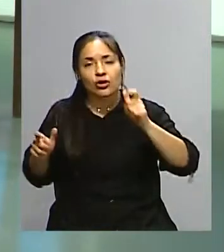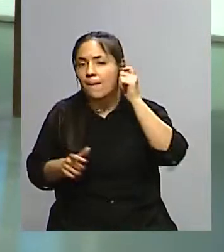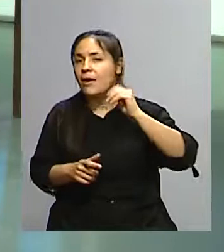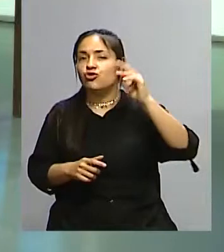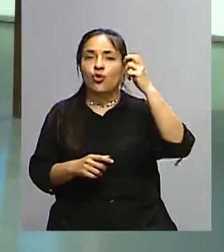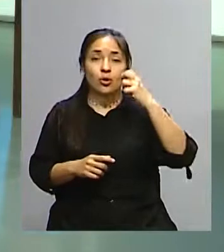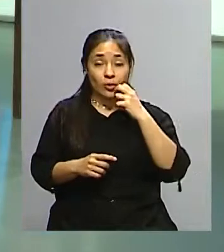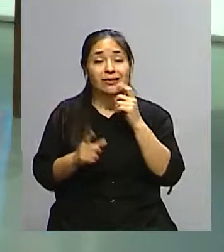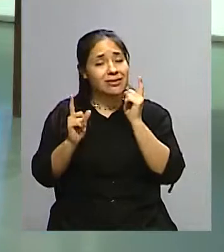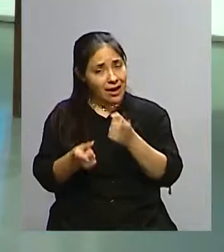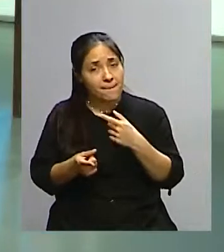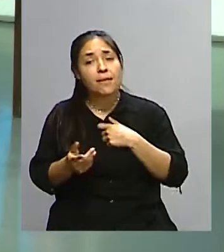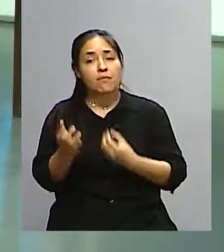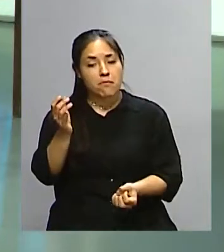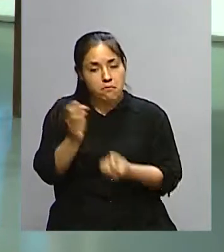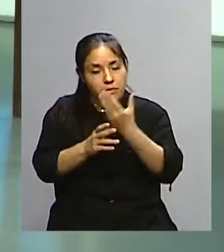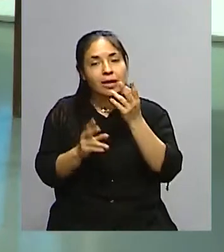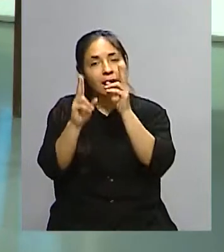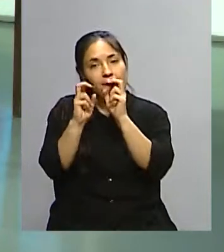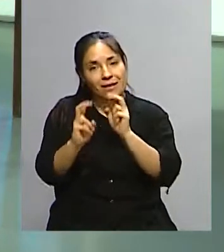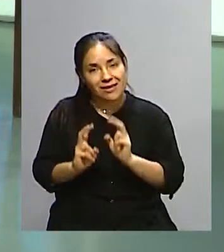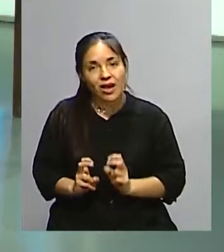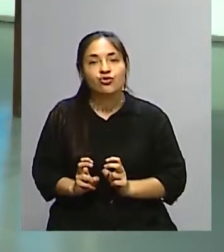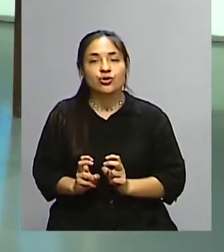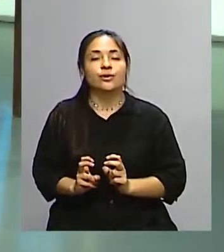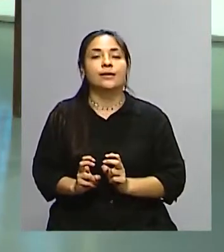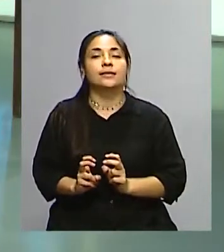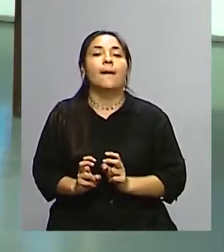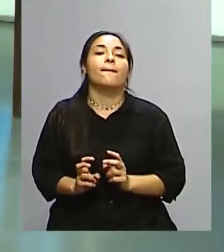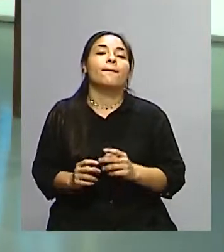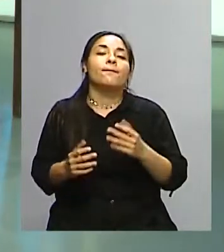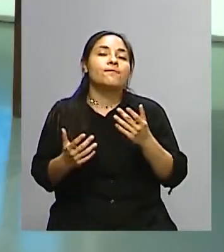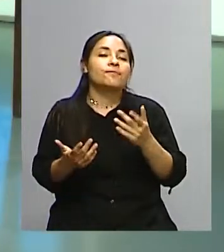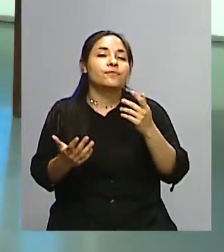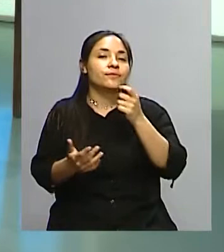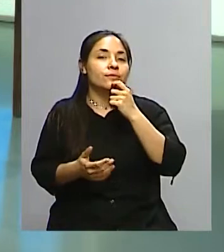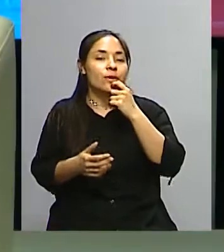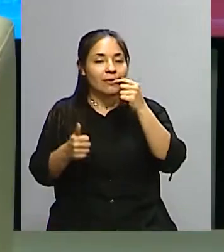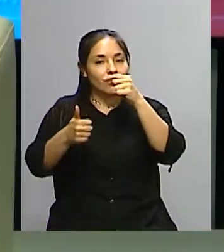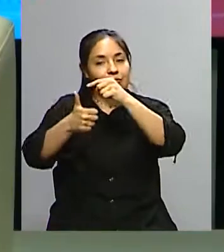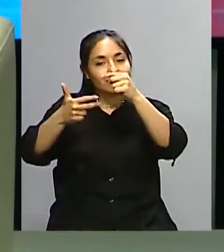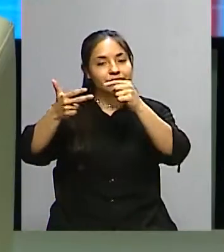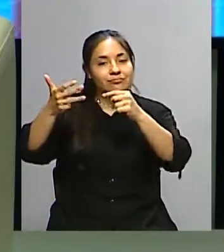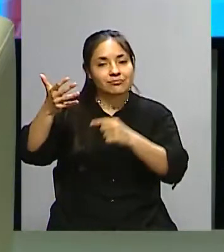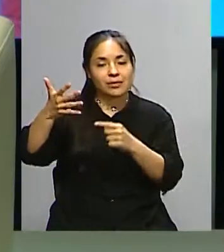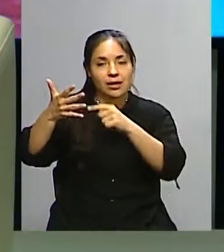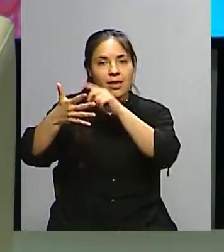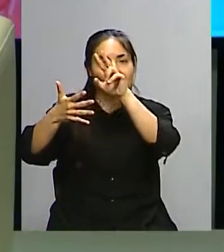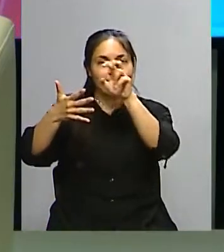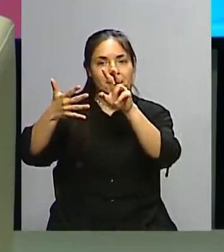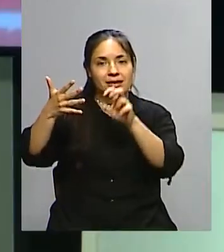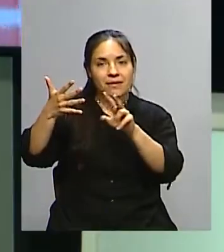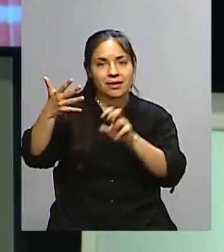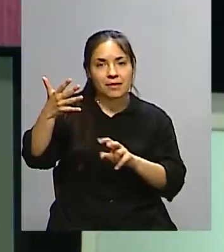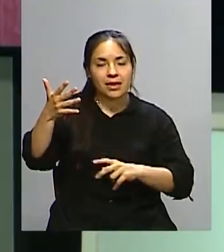generar estudios, justamente lo que decíamos anteriormente, por ahí establecer ciertos ejes y poder avanzar en líneas de